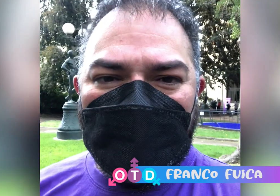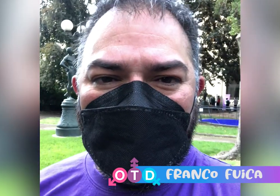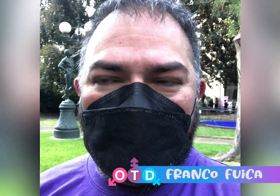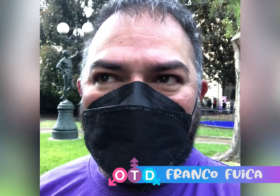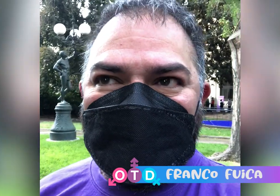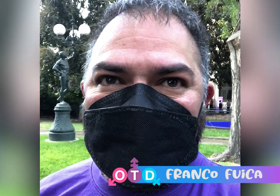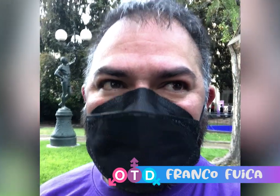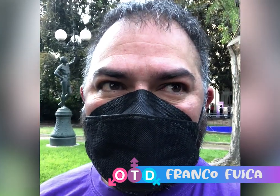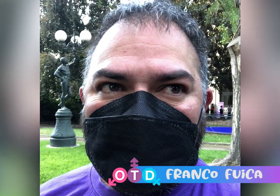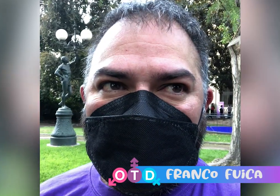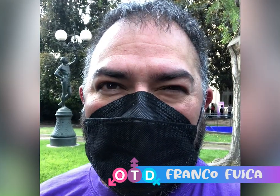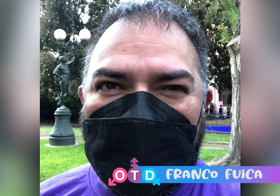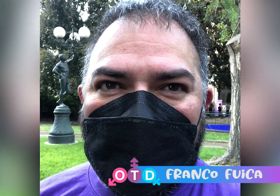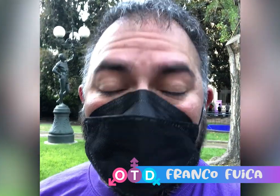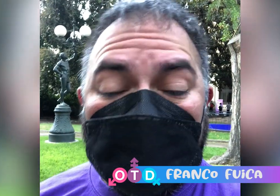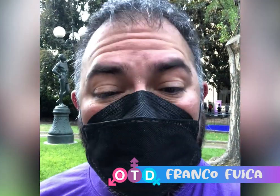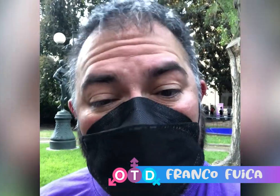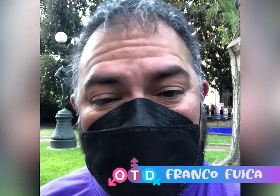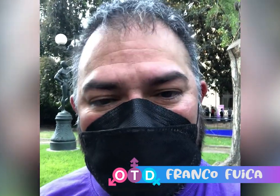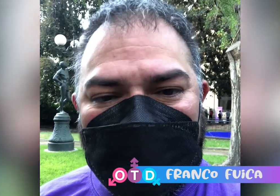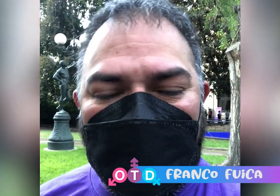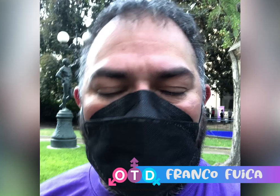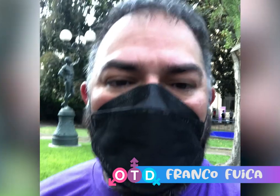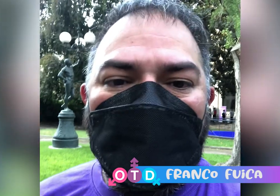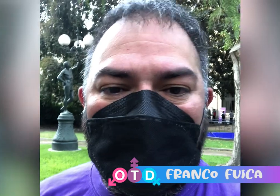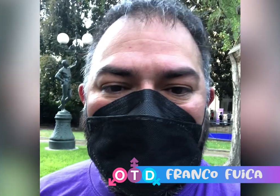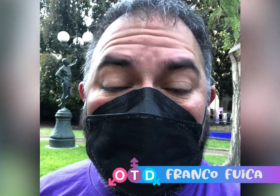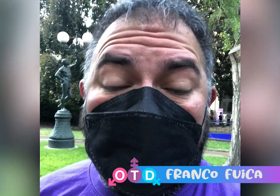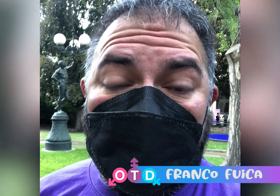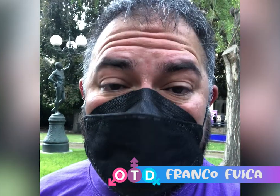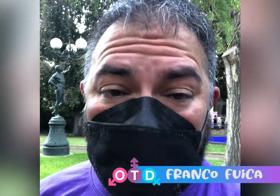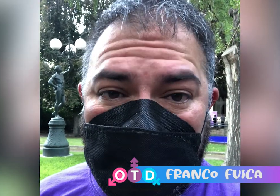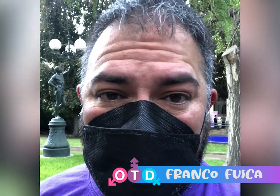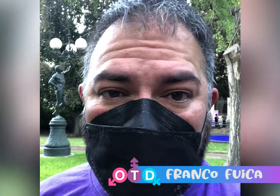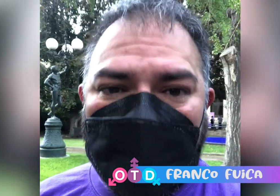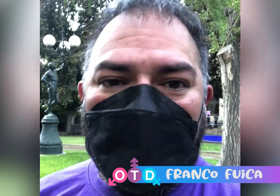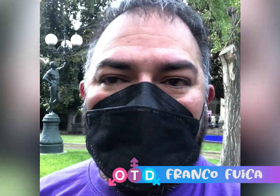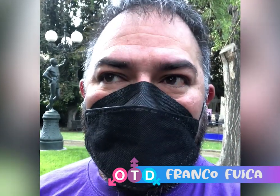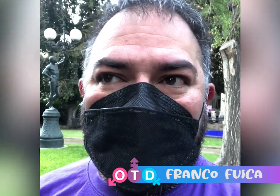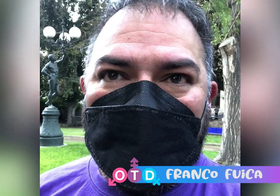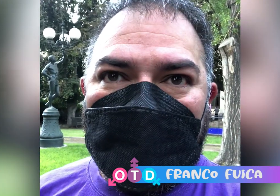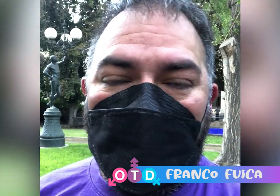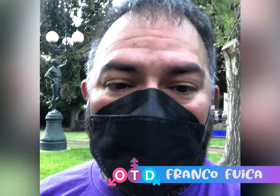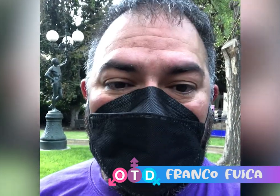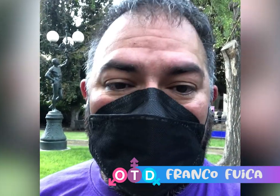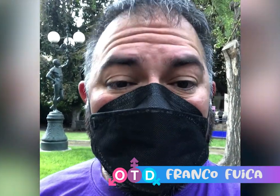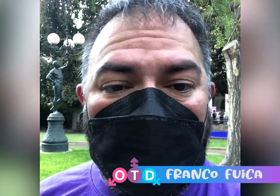en el futuro, para lograr que no solamente se hagan ahora, sino también se vaya convirtiendo en una costumbre respetar a las